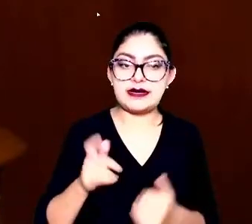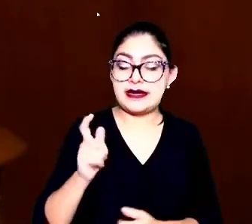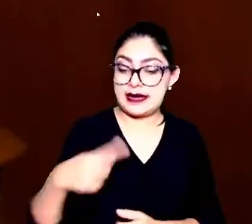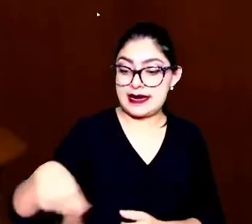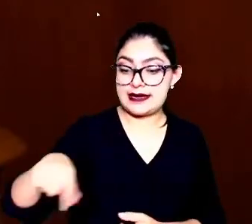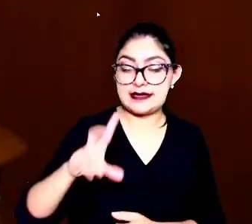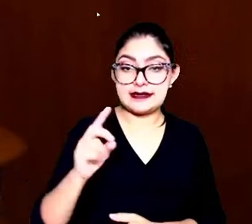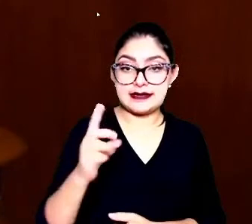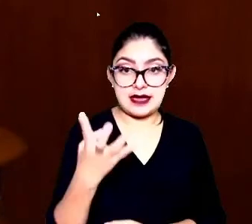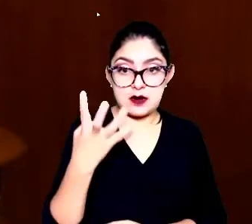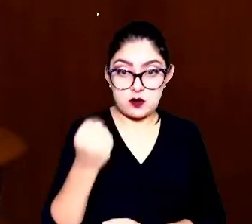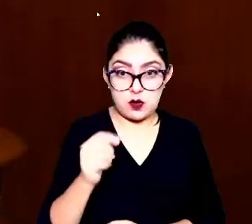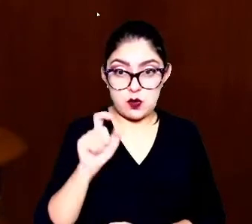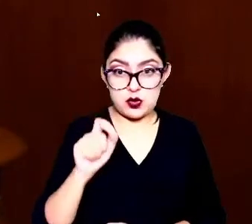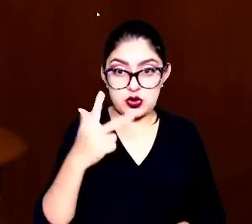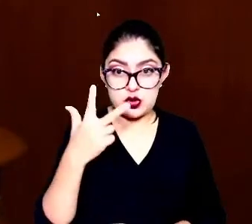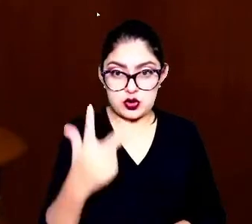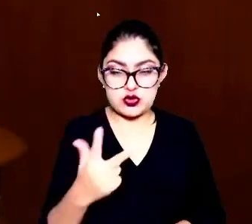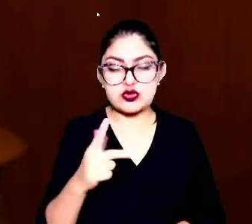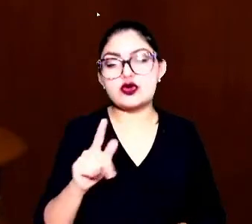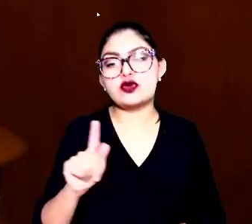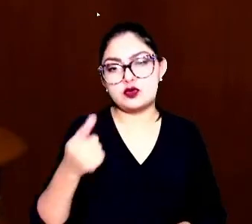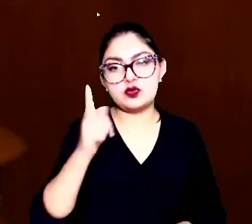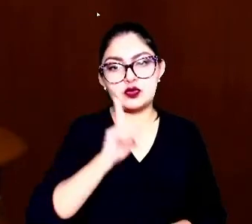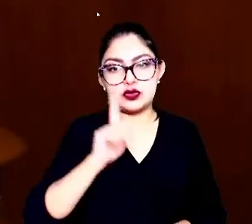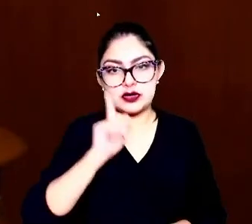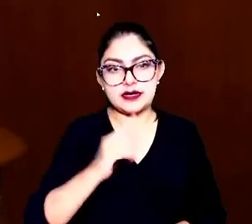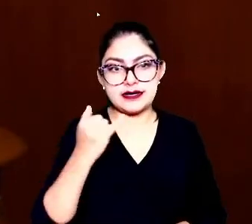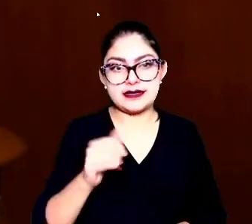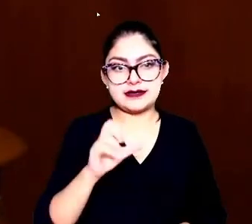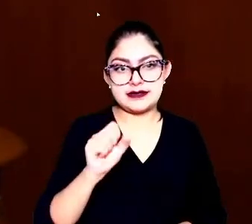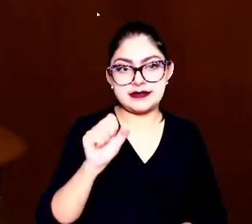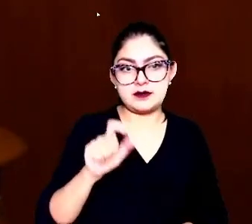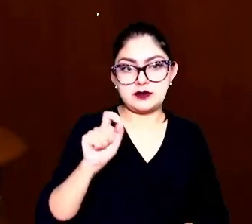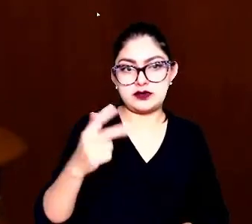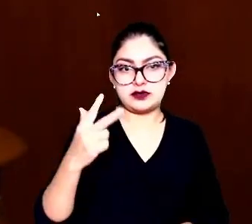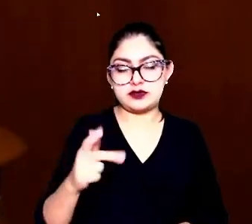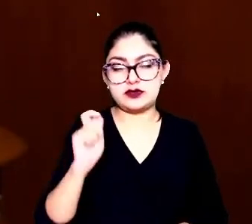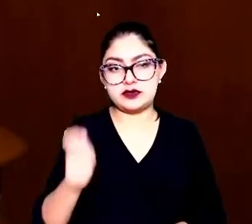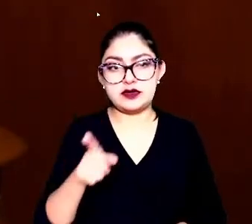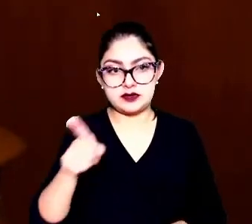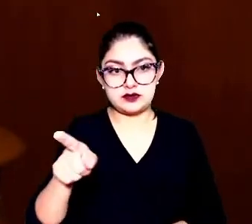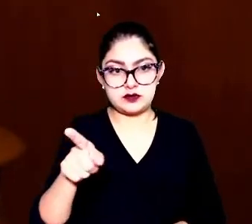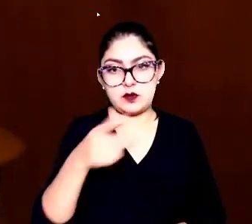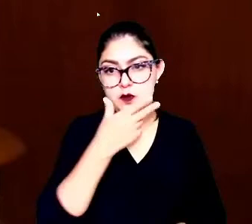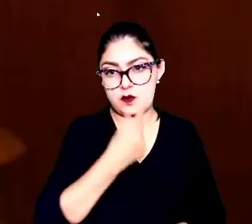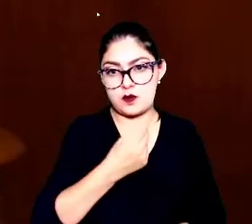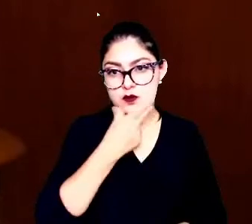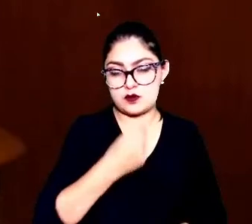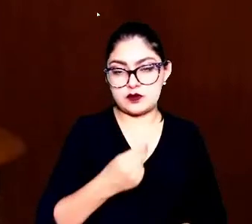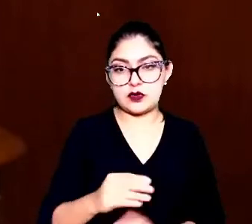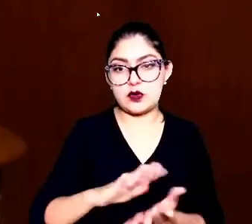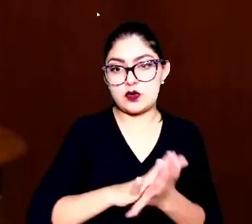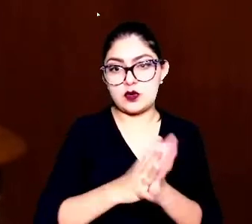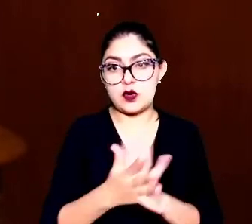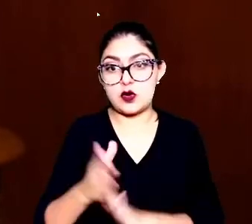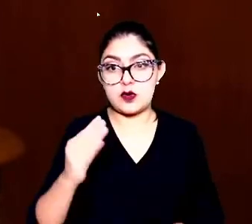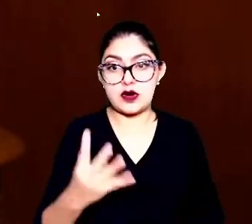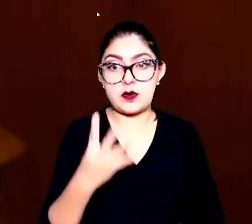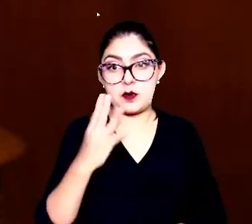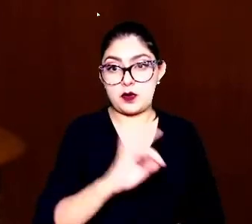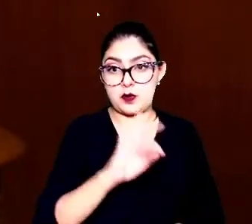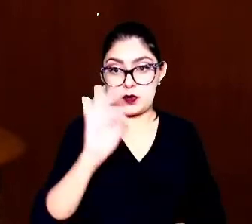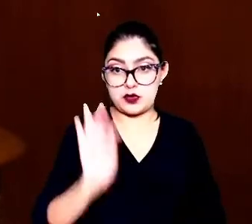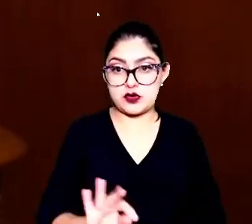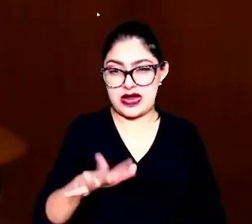son mujeres y el 60.2 son hombres es decir el 94.7% de la ciudadanía